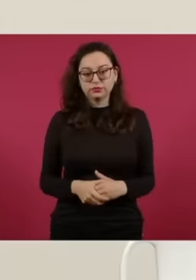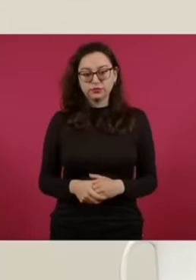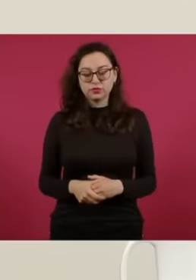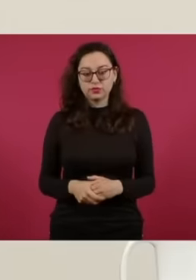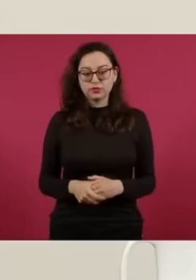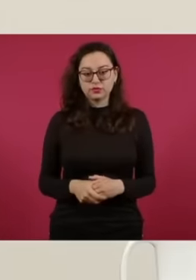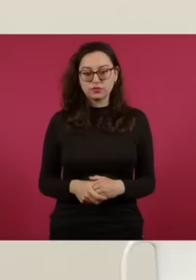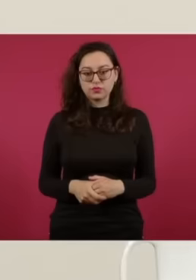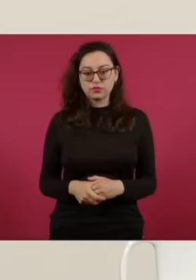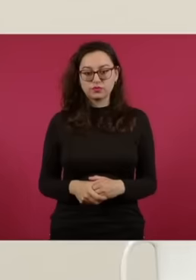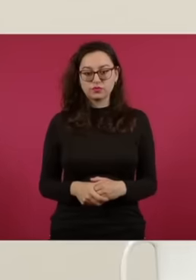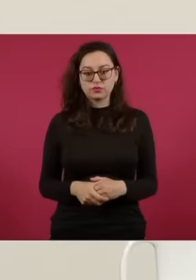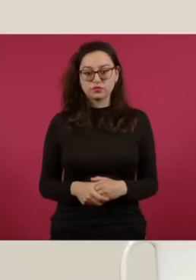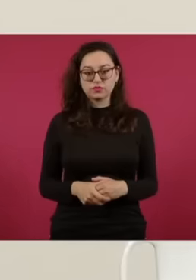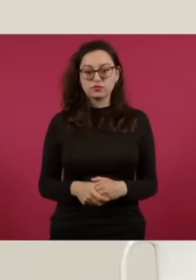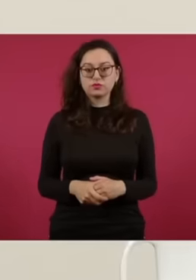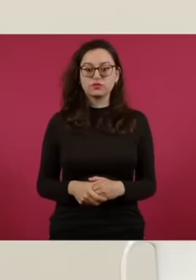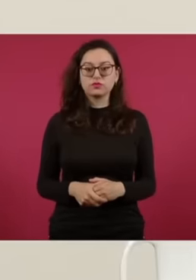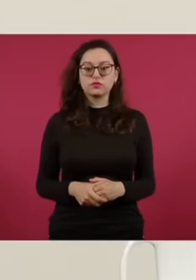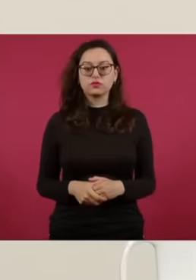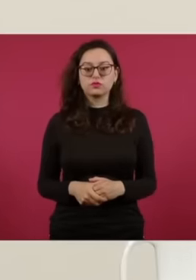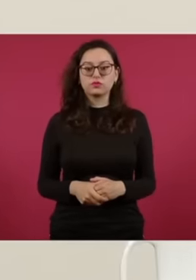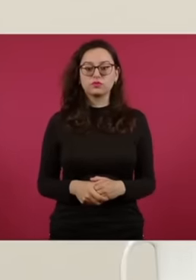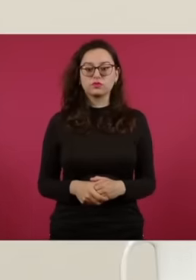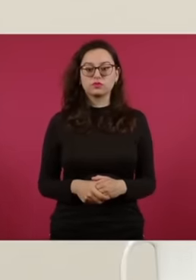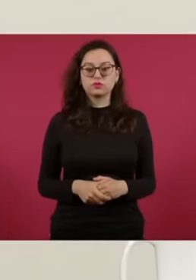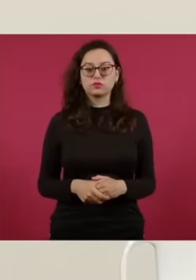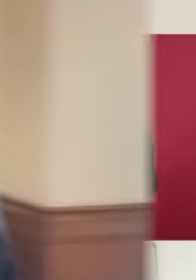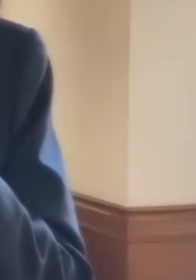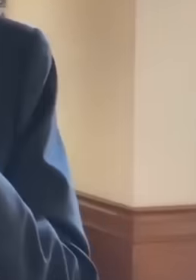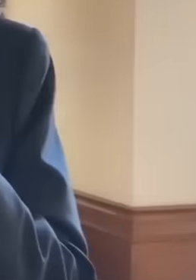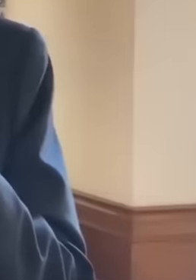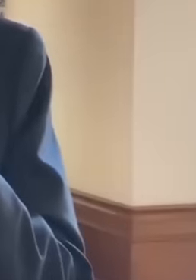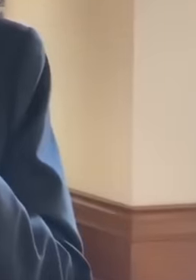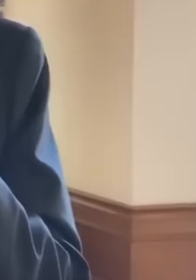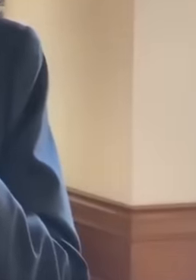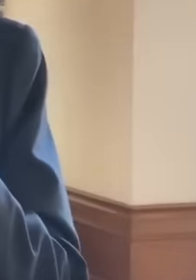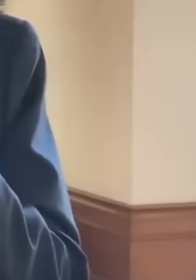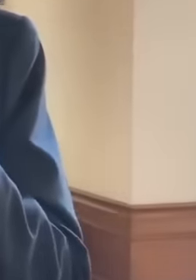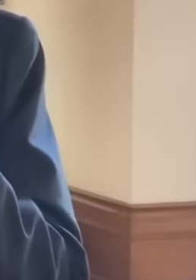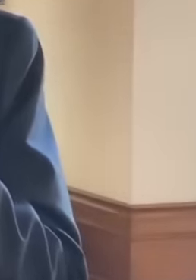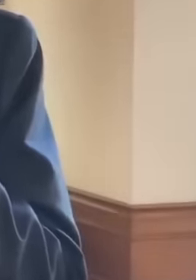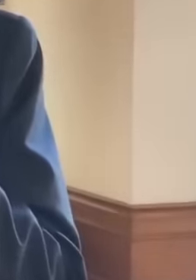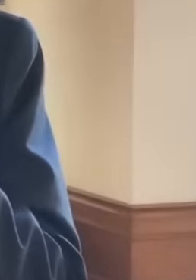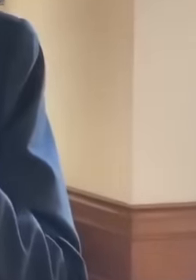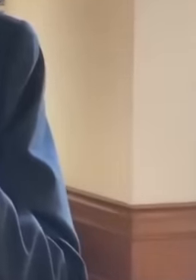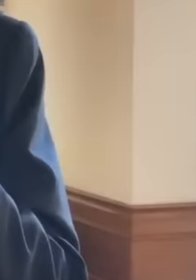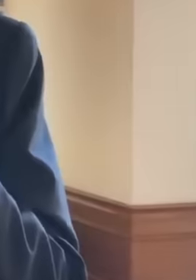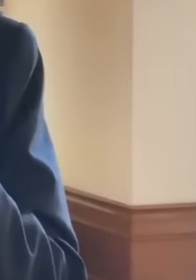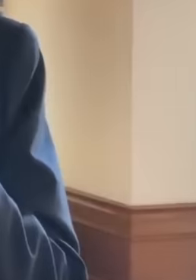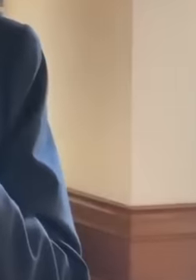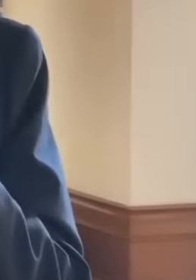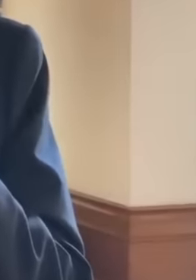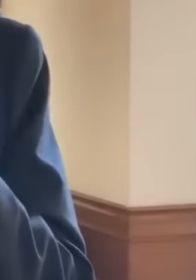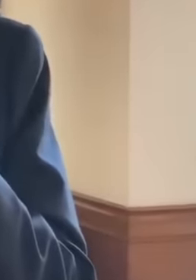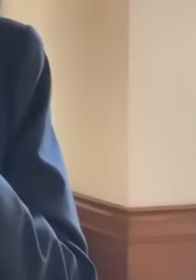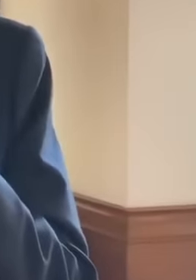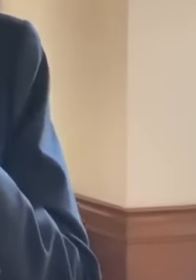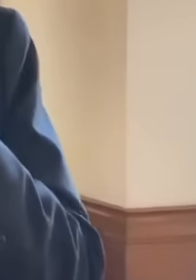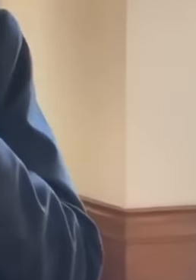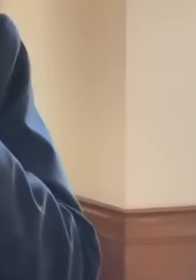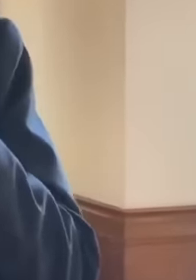llamada acordaron que los cancilleres de los tres países mantengan comunicación para que en conjunto les den seguimiento a